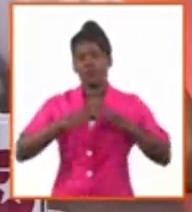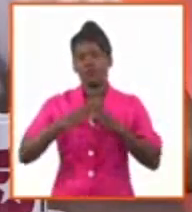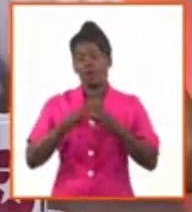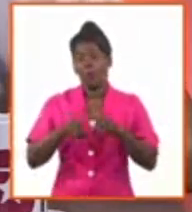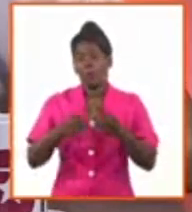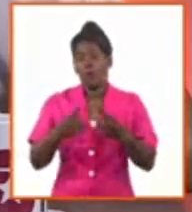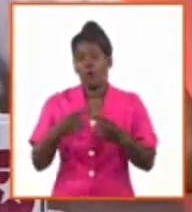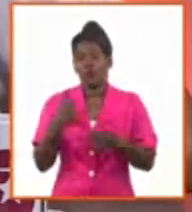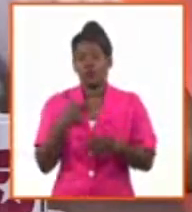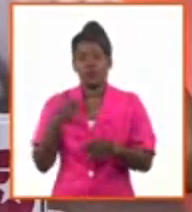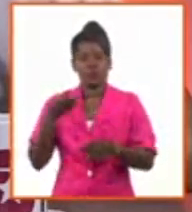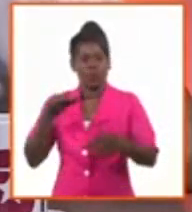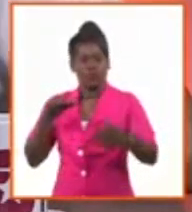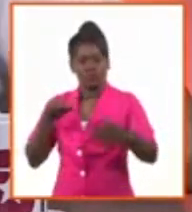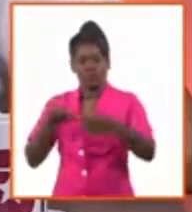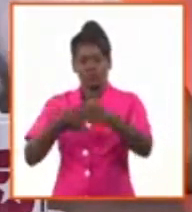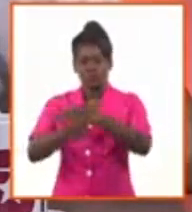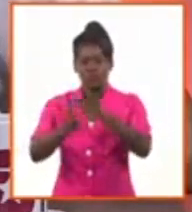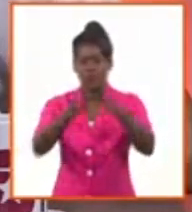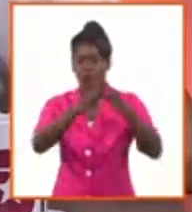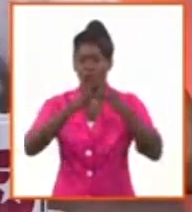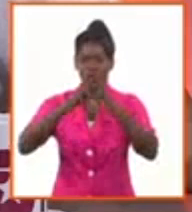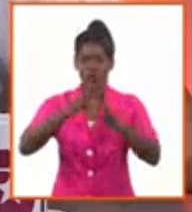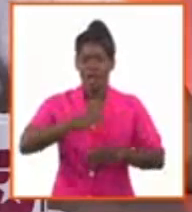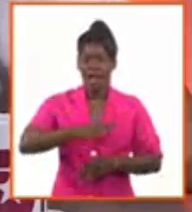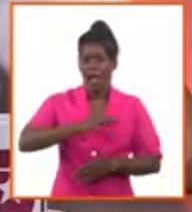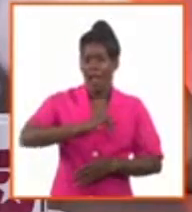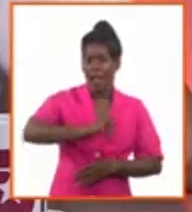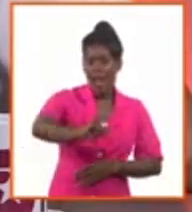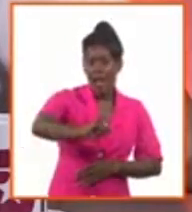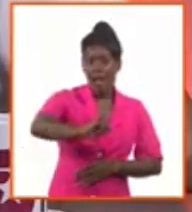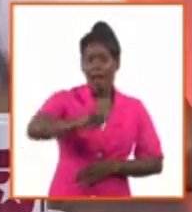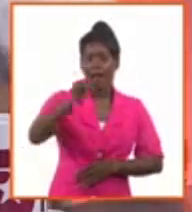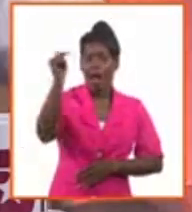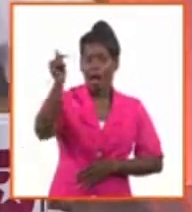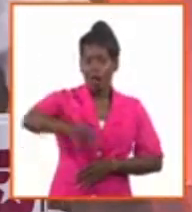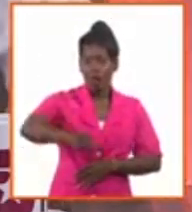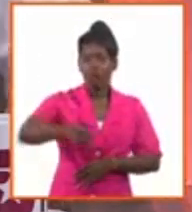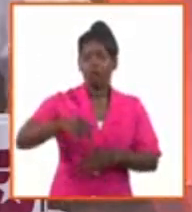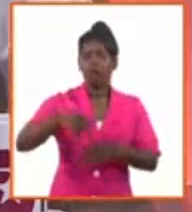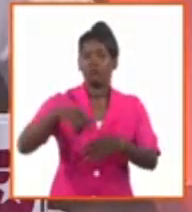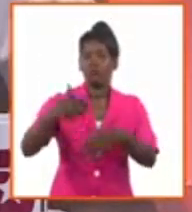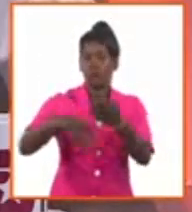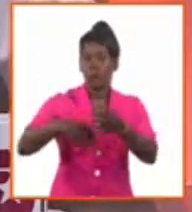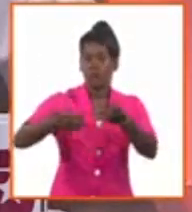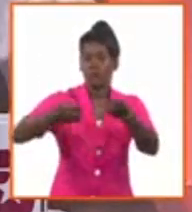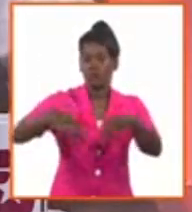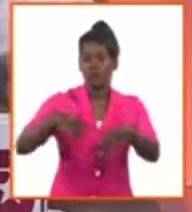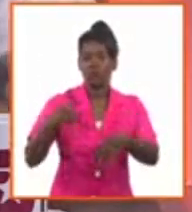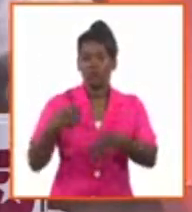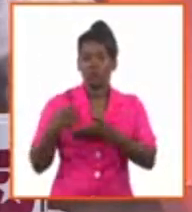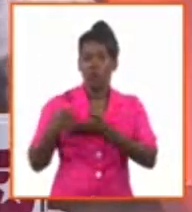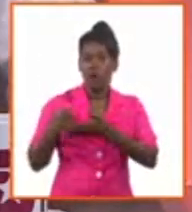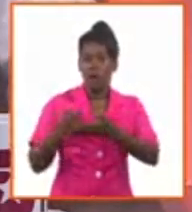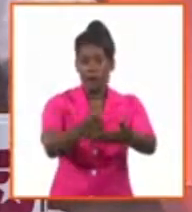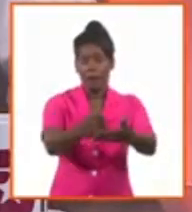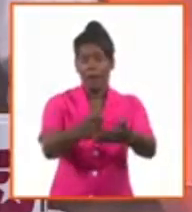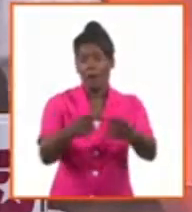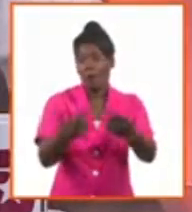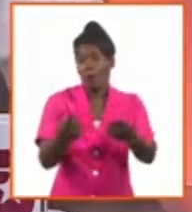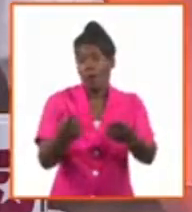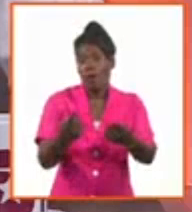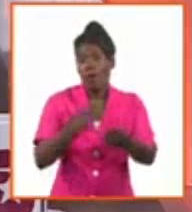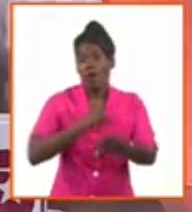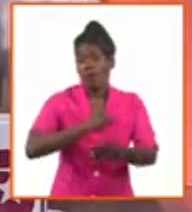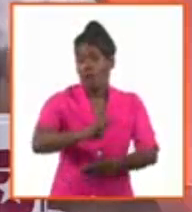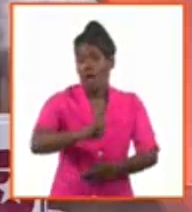a ese lugar, a esa localidad, palpar realmente los problemas sociales que había en esa sociedad y